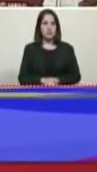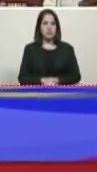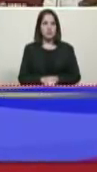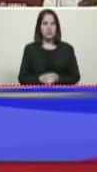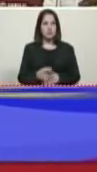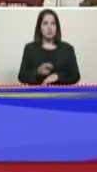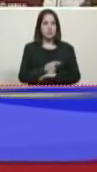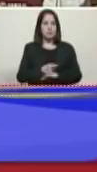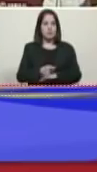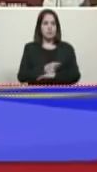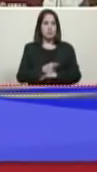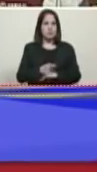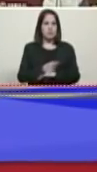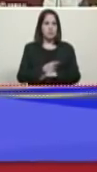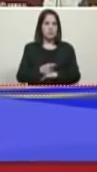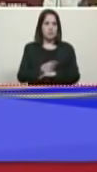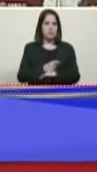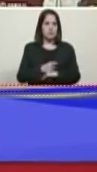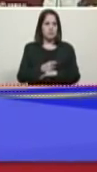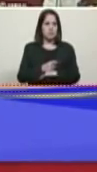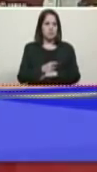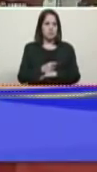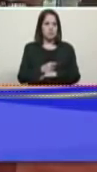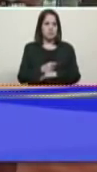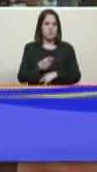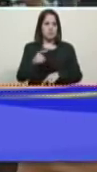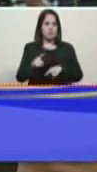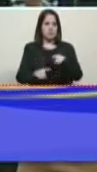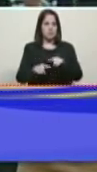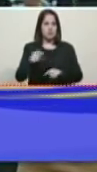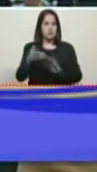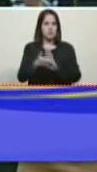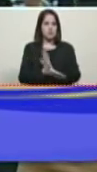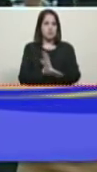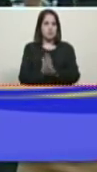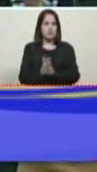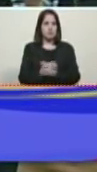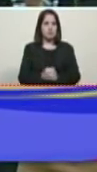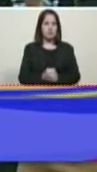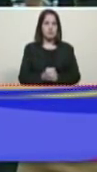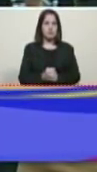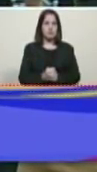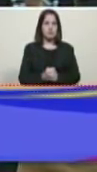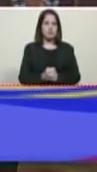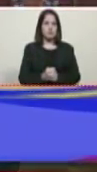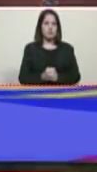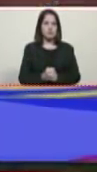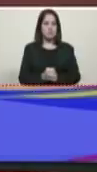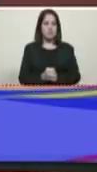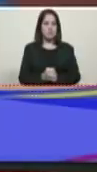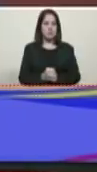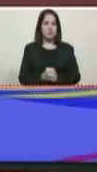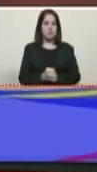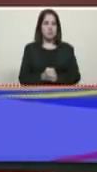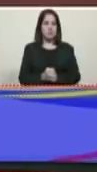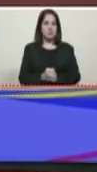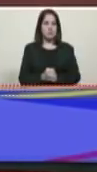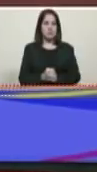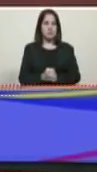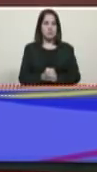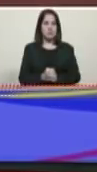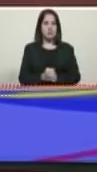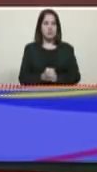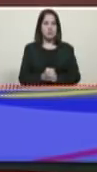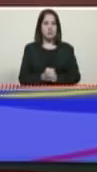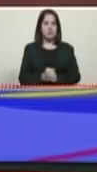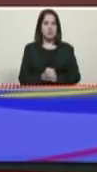gobernadora el alcalde la alcaldesa allí con la gente disfrutando y trabajando y recuperando